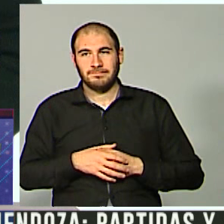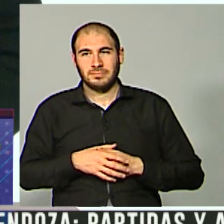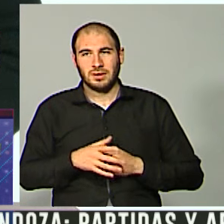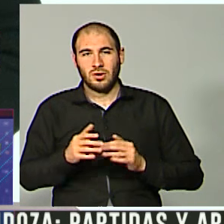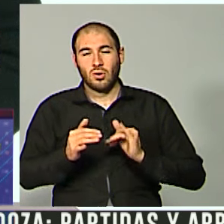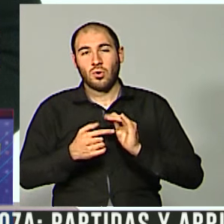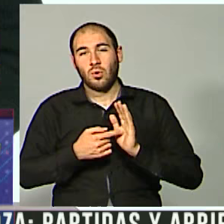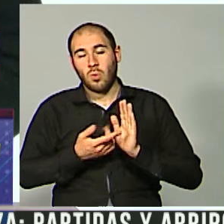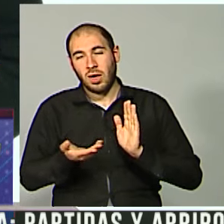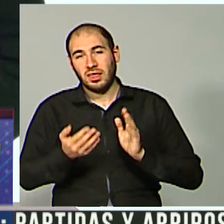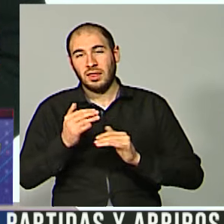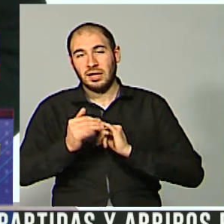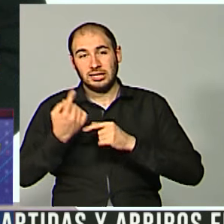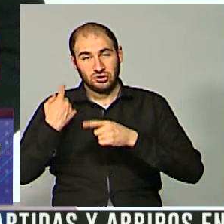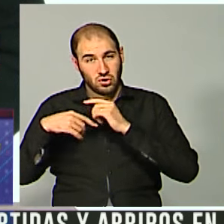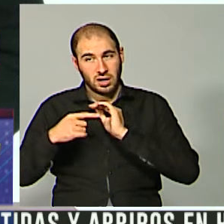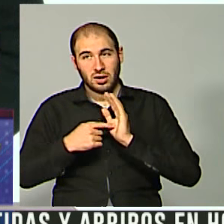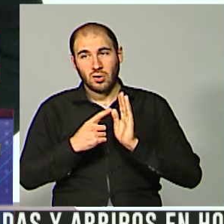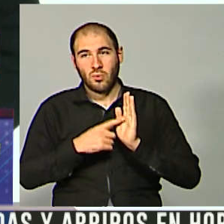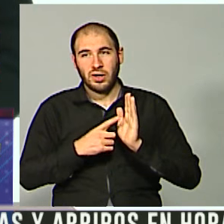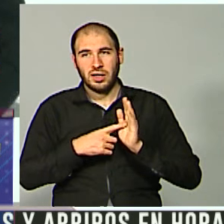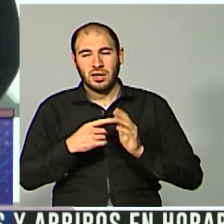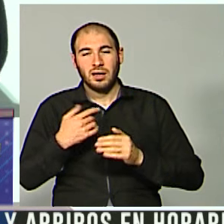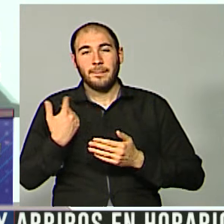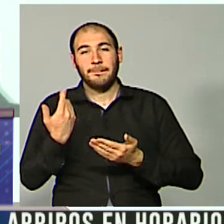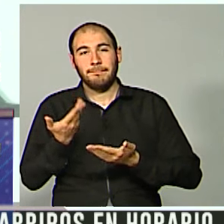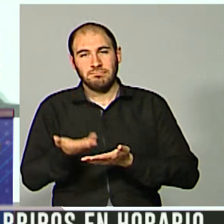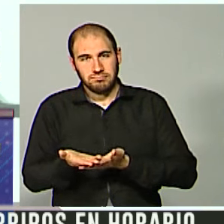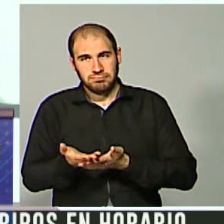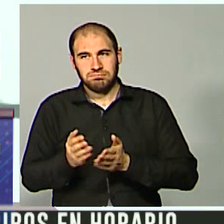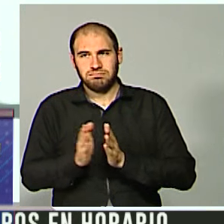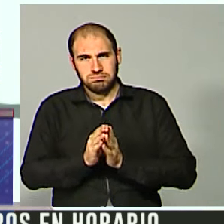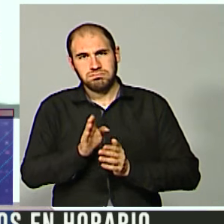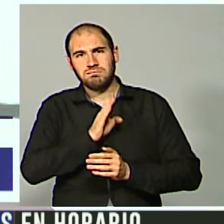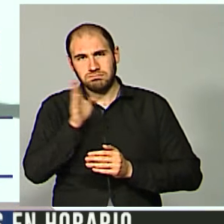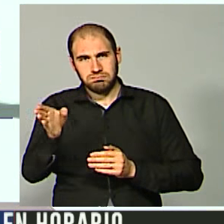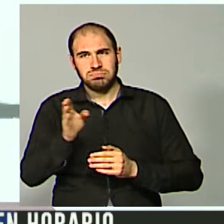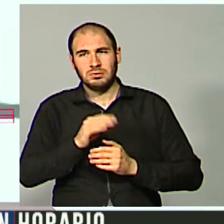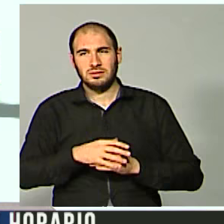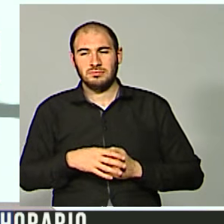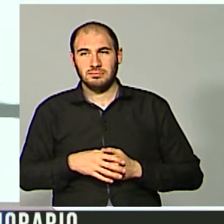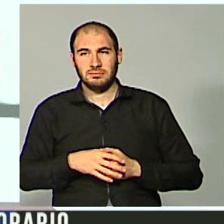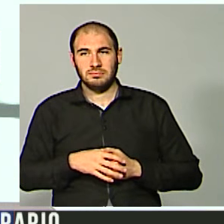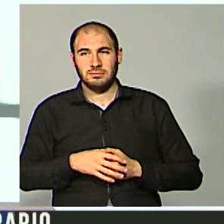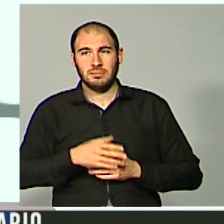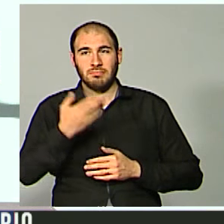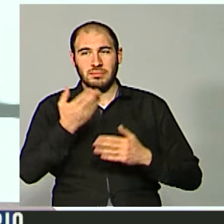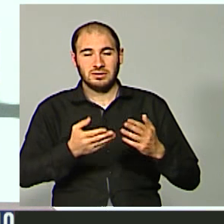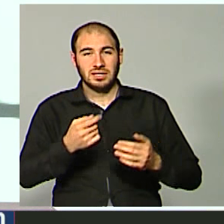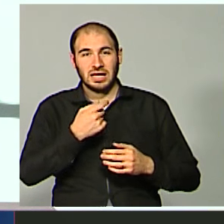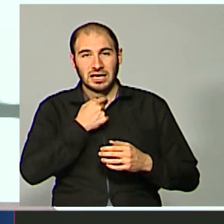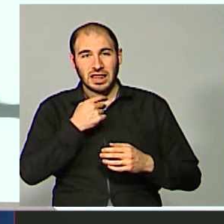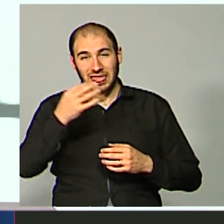un poco la historia, sí. La recomendación es absolutamente válida para quienes quieran